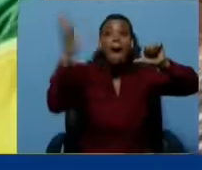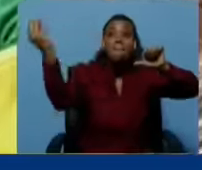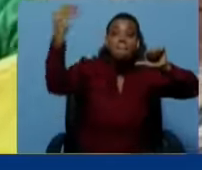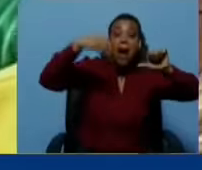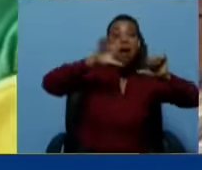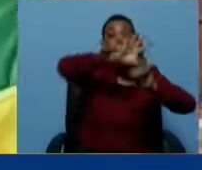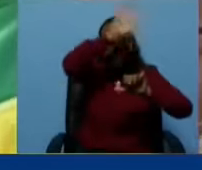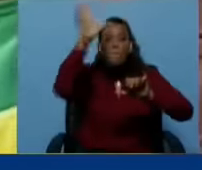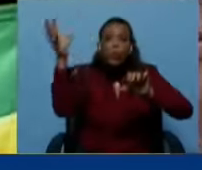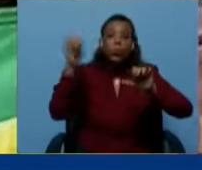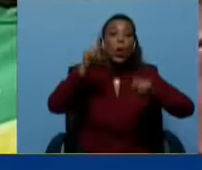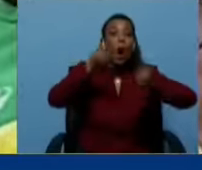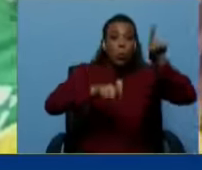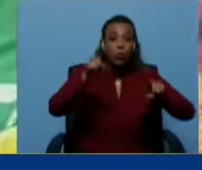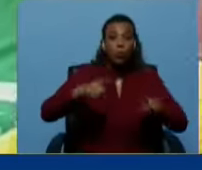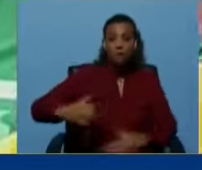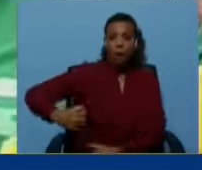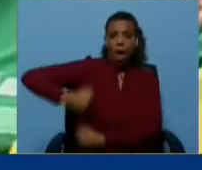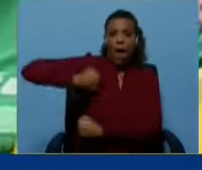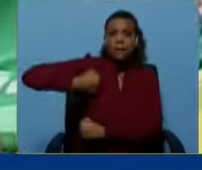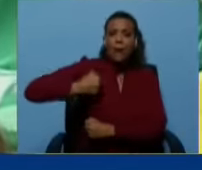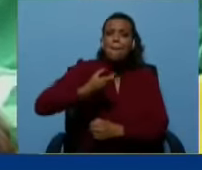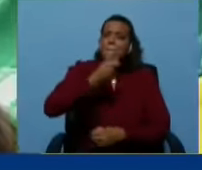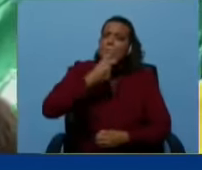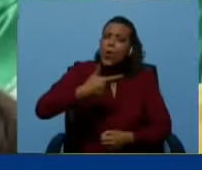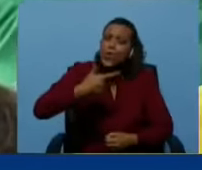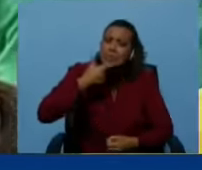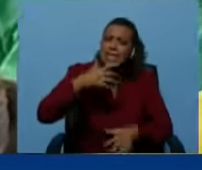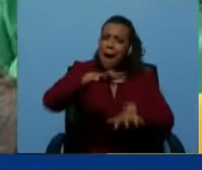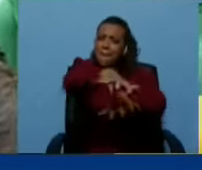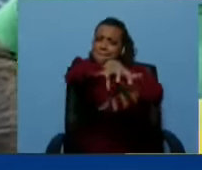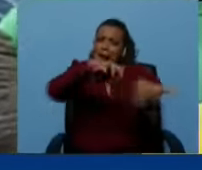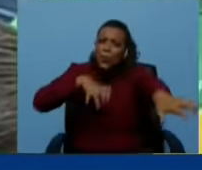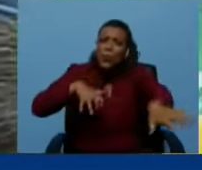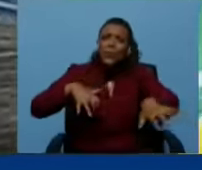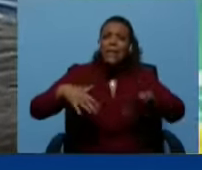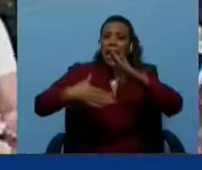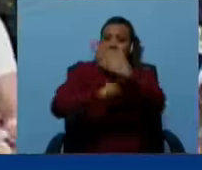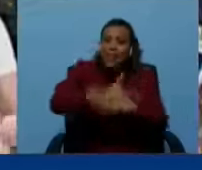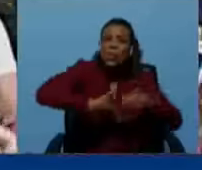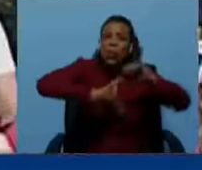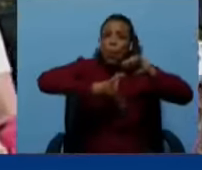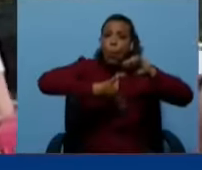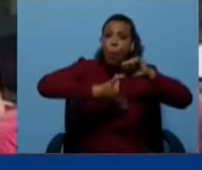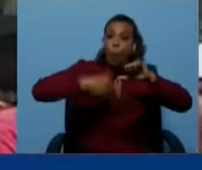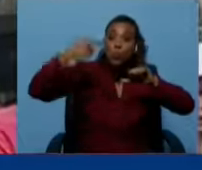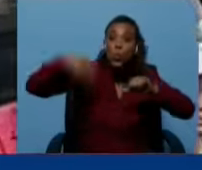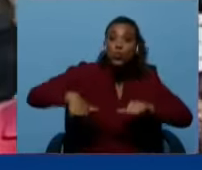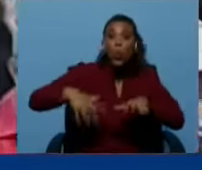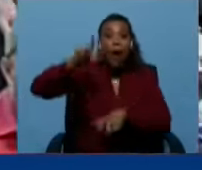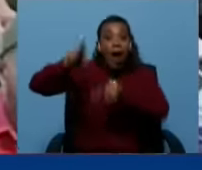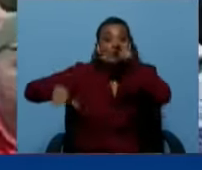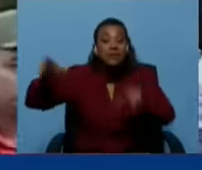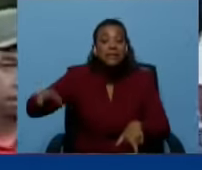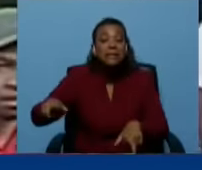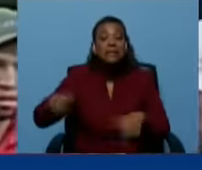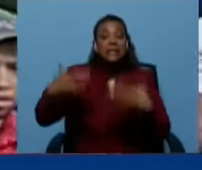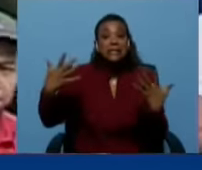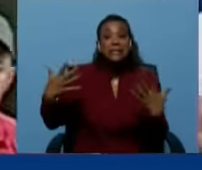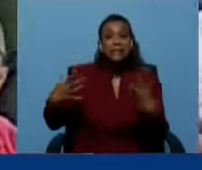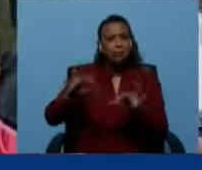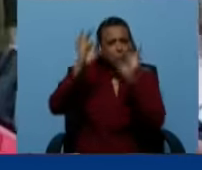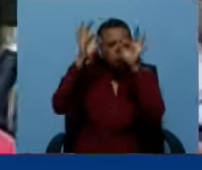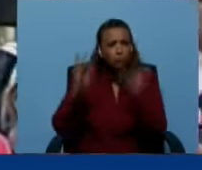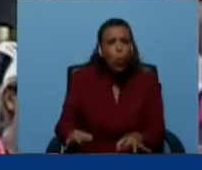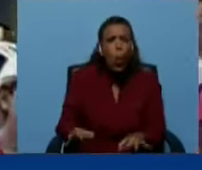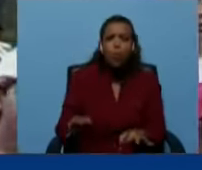¡Fue el ejército más hermoso de la historia de América! y fue un ejército